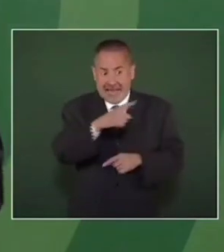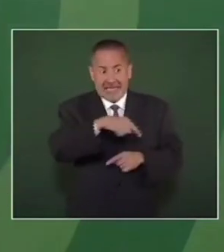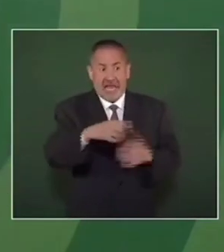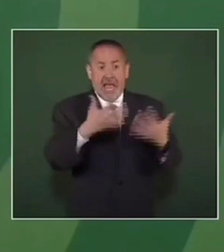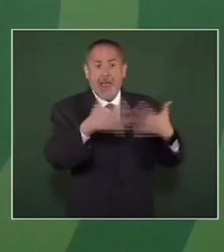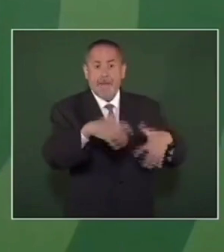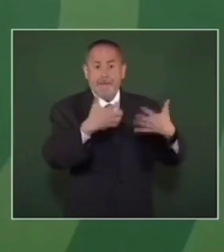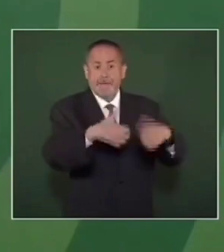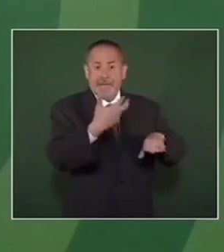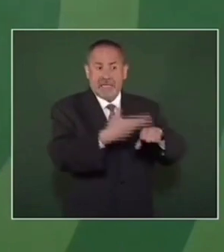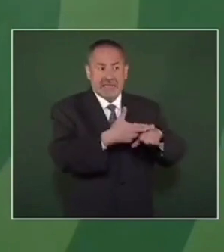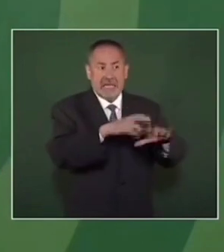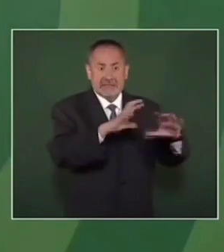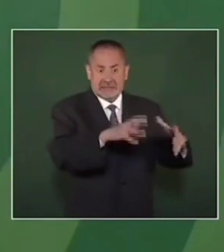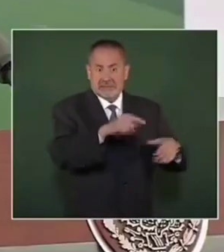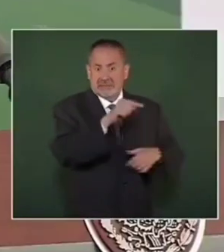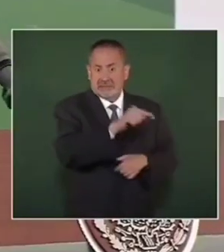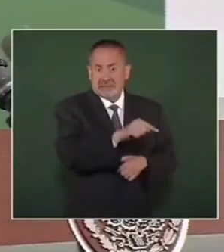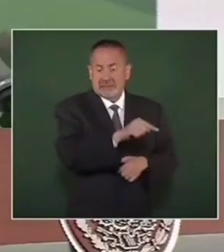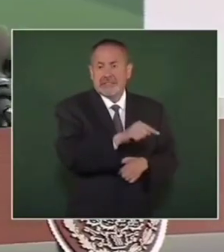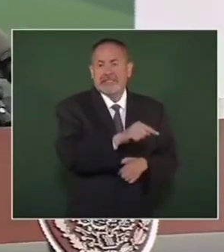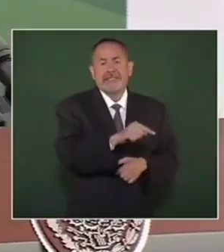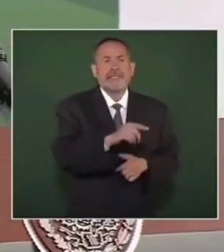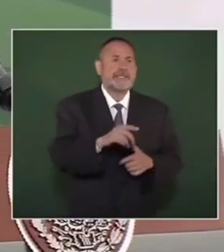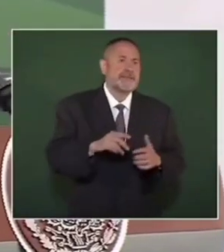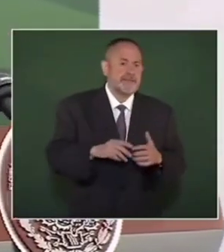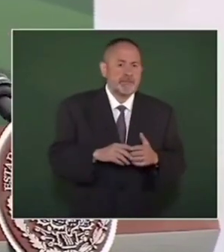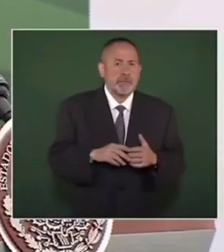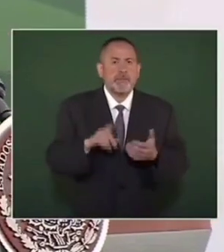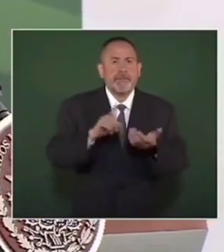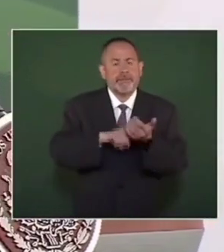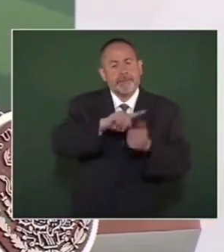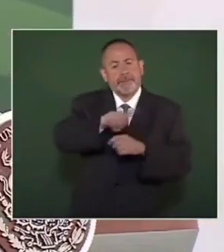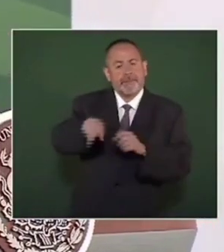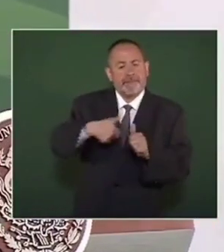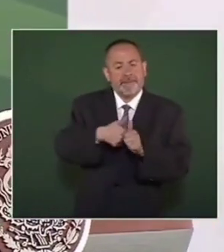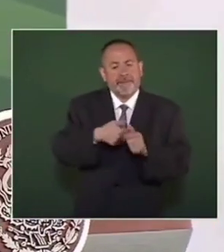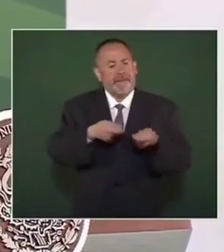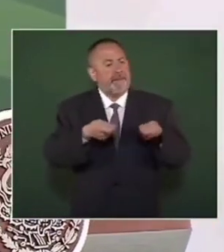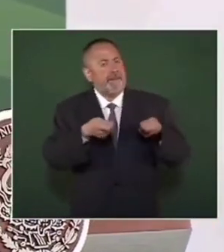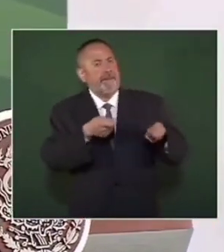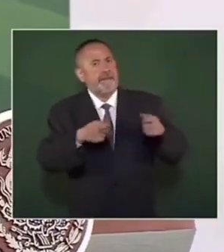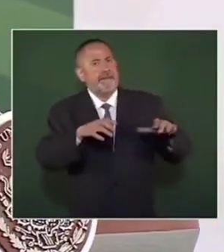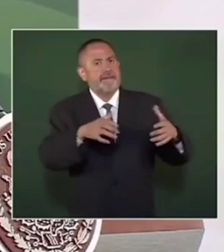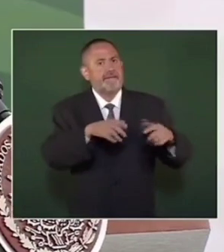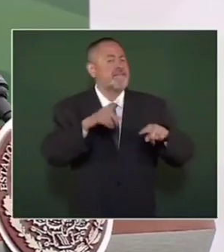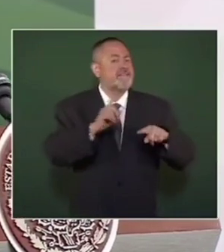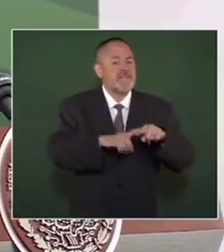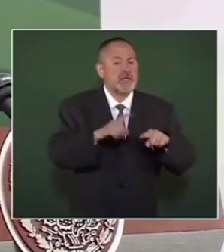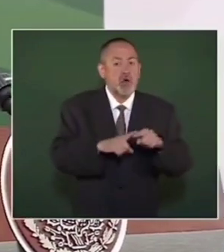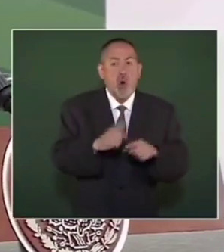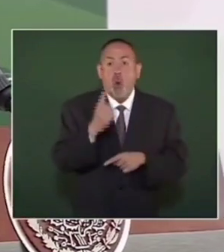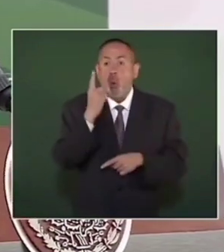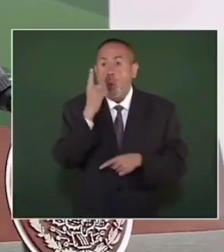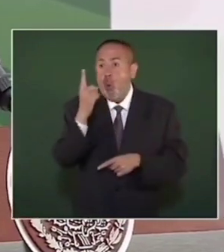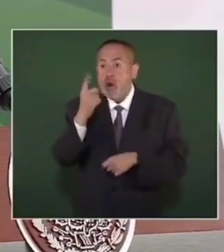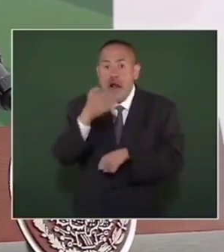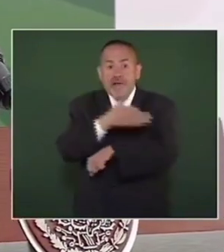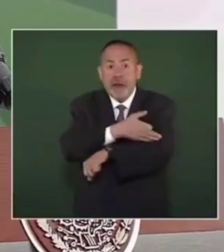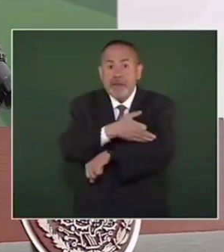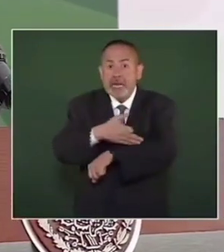son controladas corporativamente por una sola familia